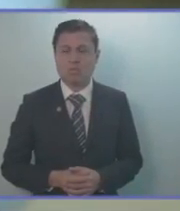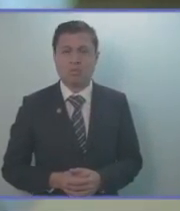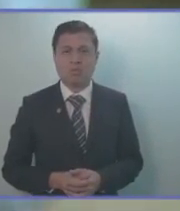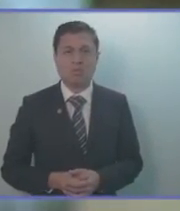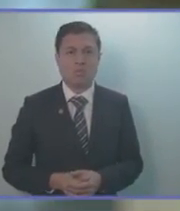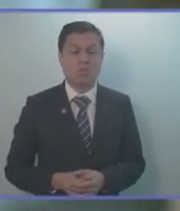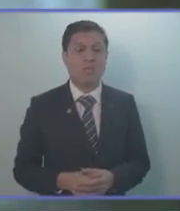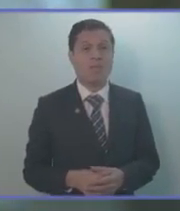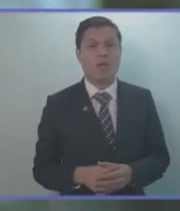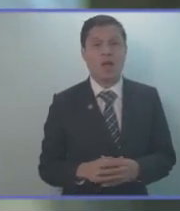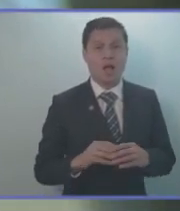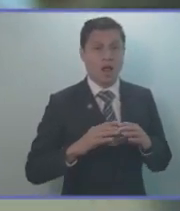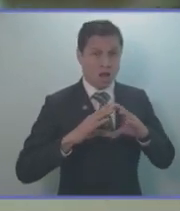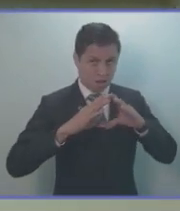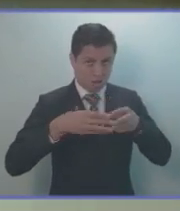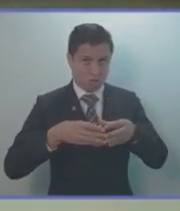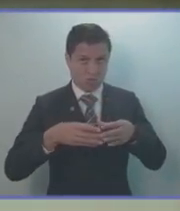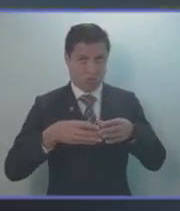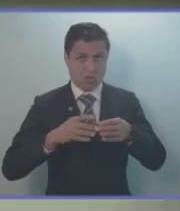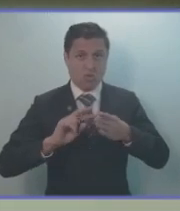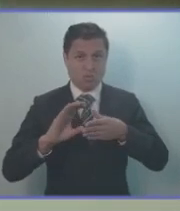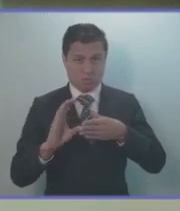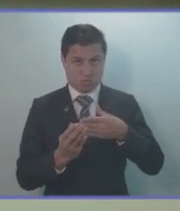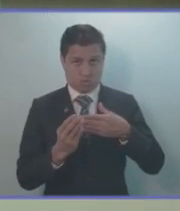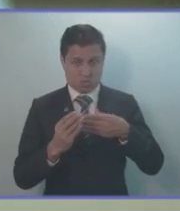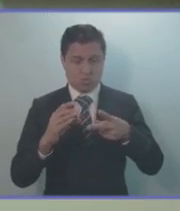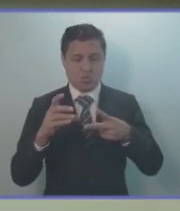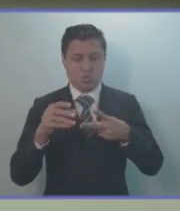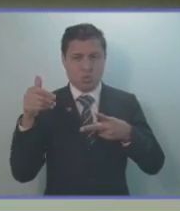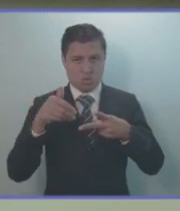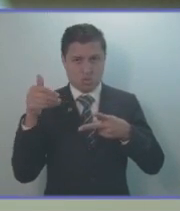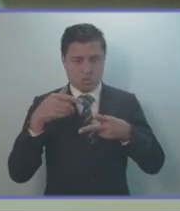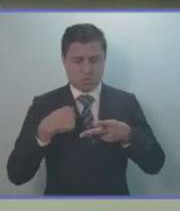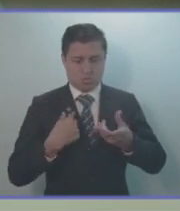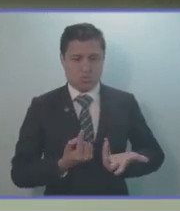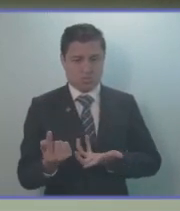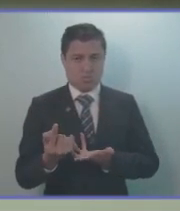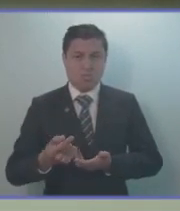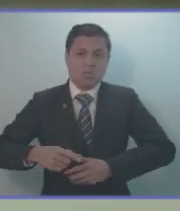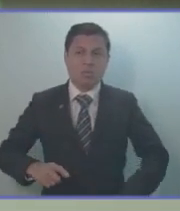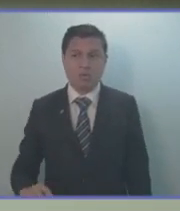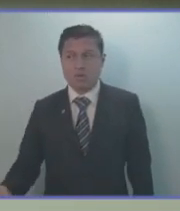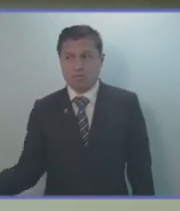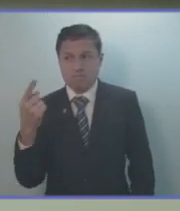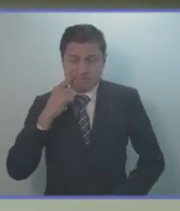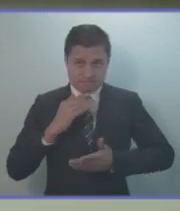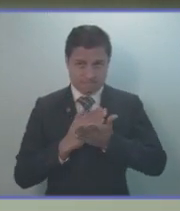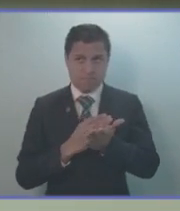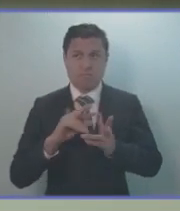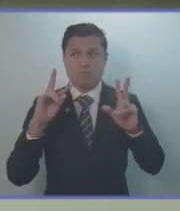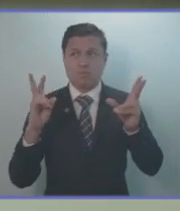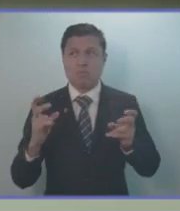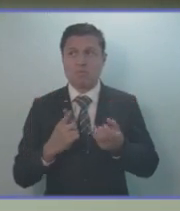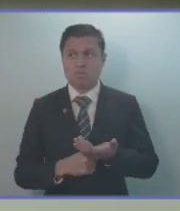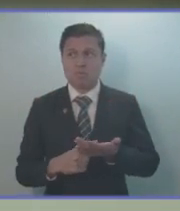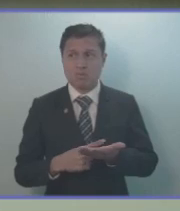La Comisión de Cultura y Educación que presido ha priorizado y dado continuidad al